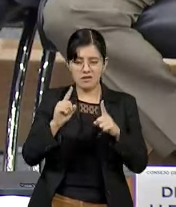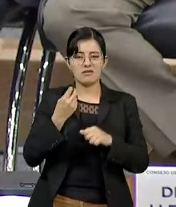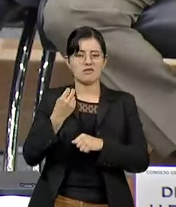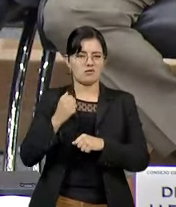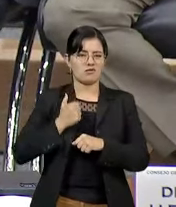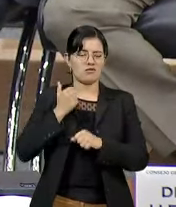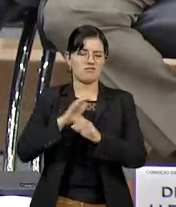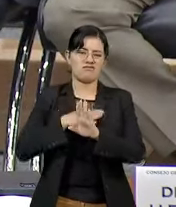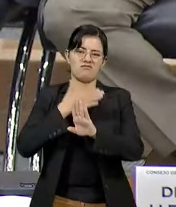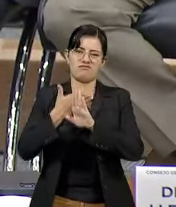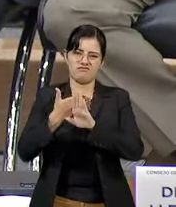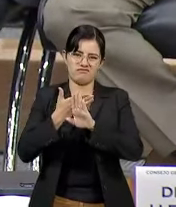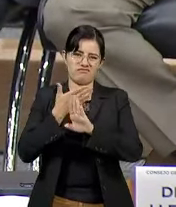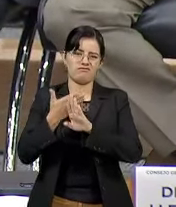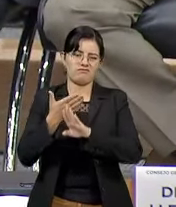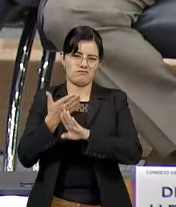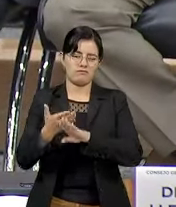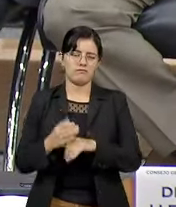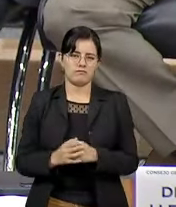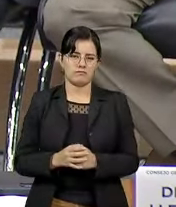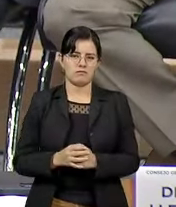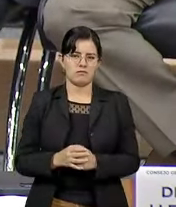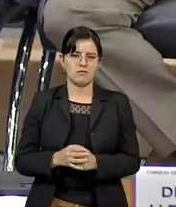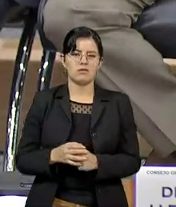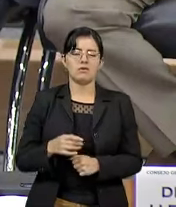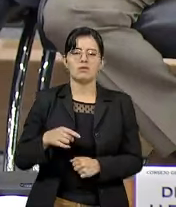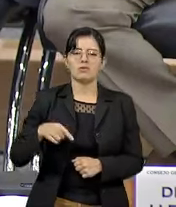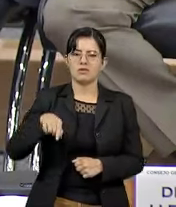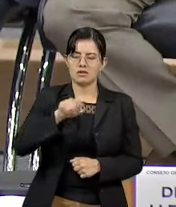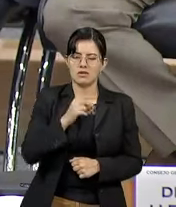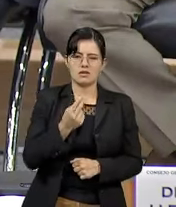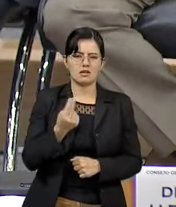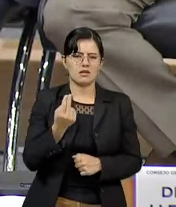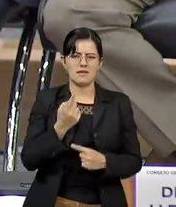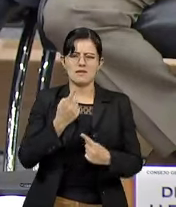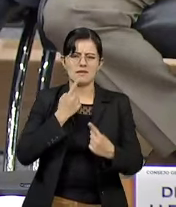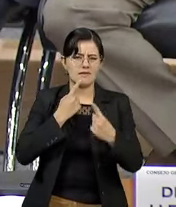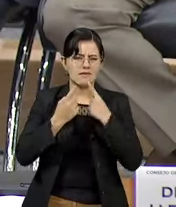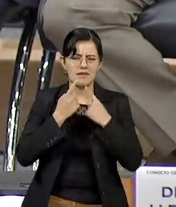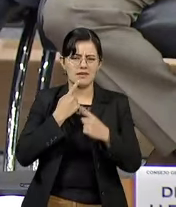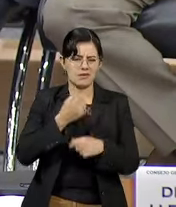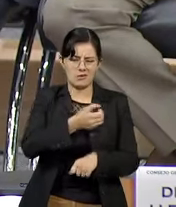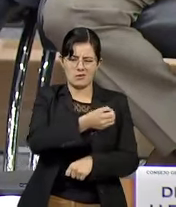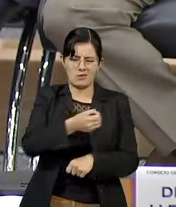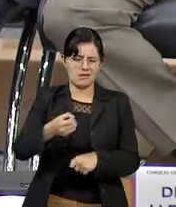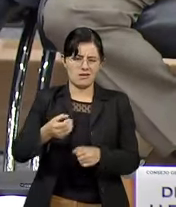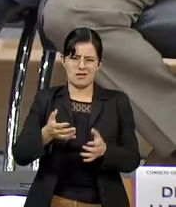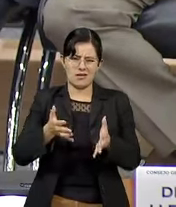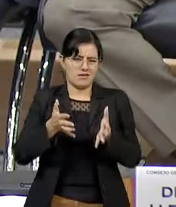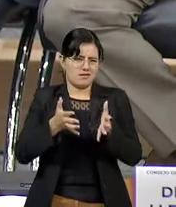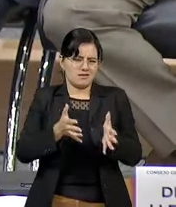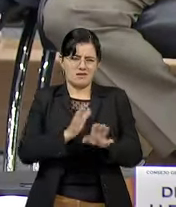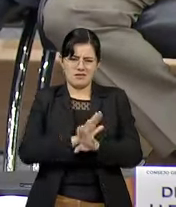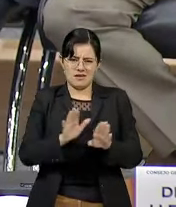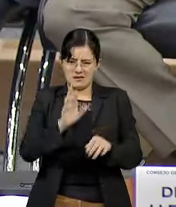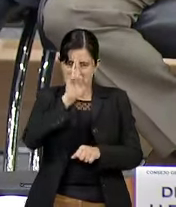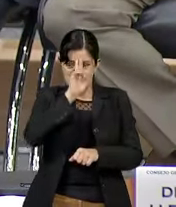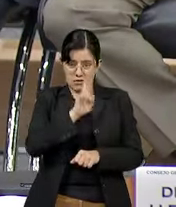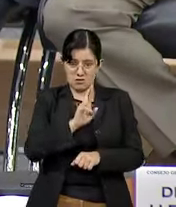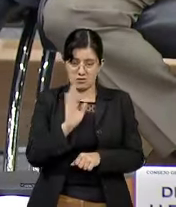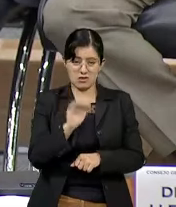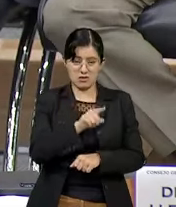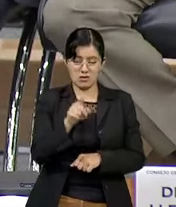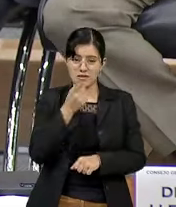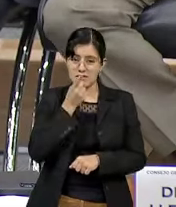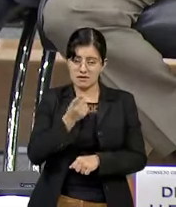presidente dejen que el debate se lleve en sus términos si ustedes dicen que va a ganar